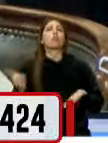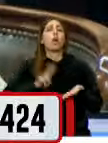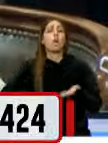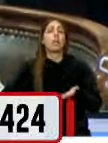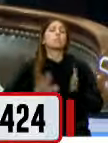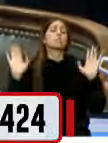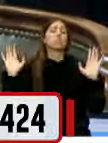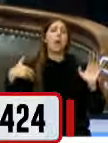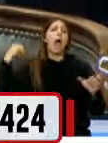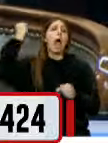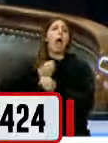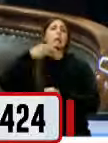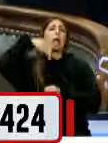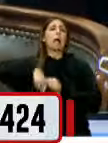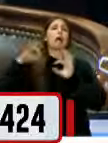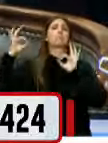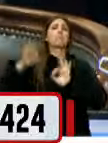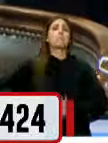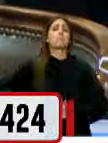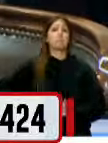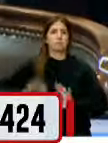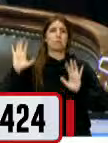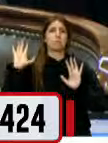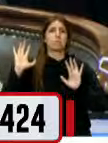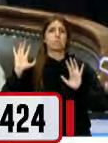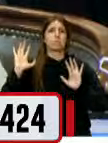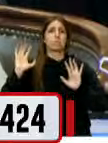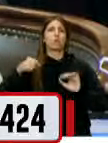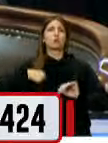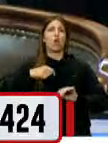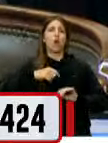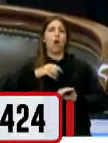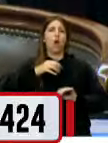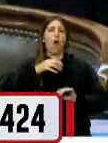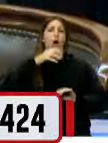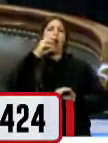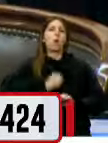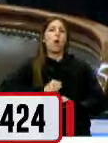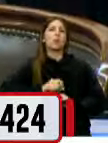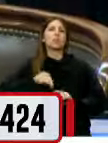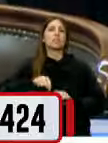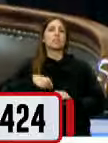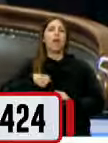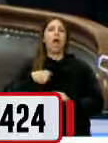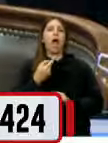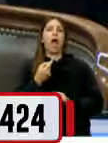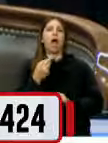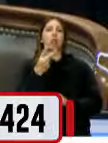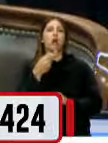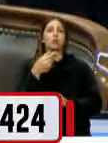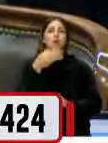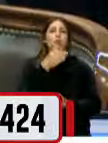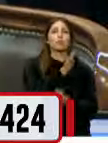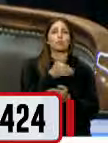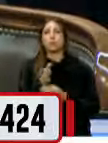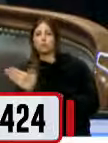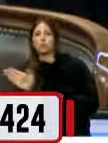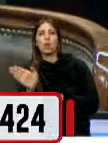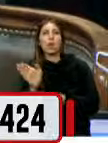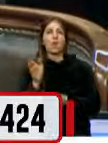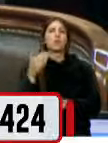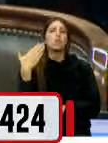industria láctea, todo lo ligado al campo que no pueda desarrollarse, que no haya metalmecánica, que no haya nada, todo importado, que se generen los dólares